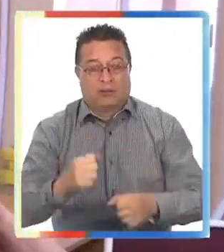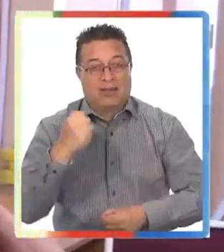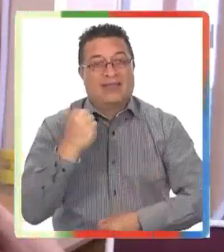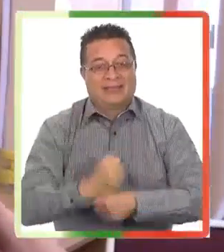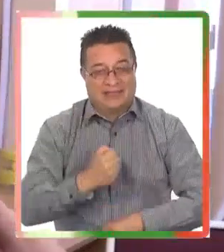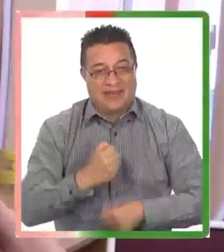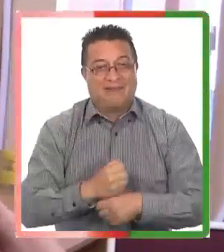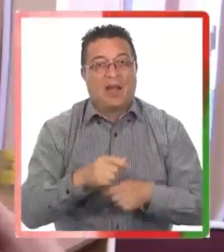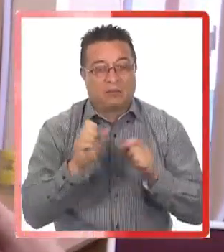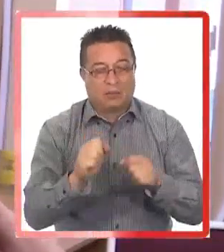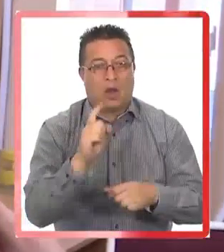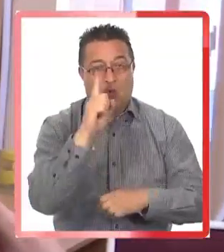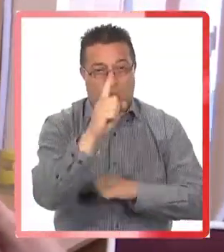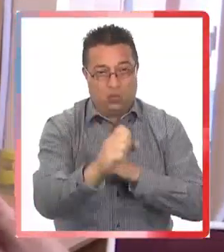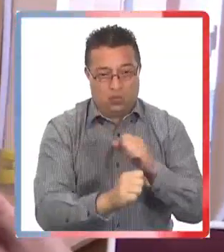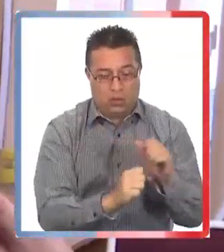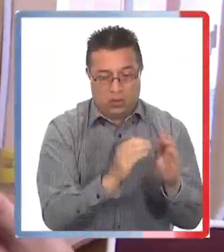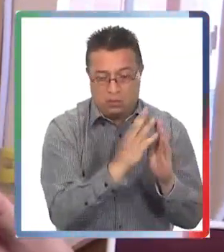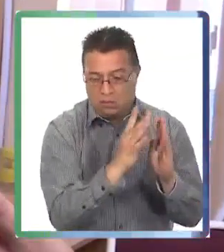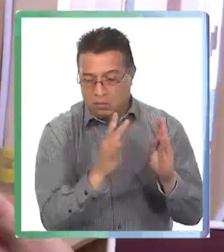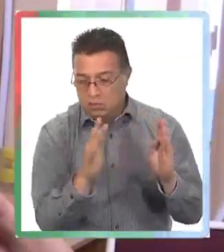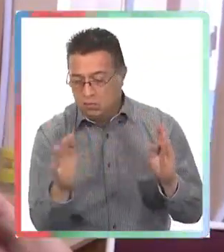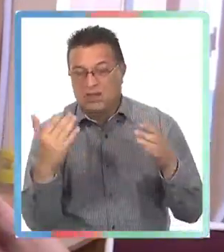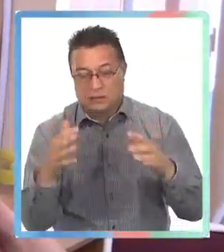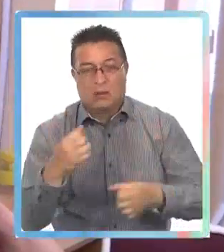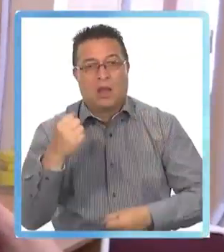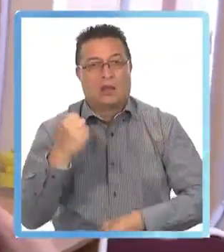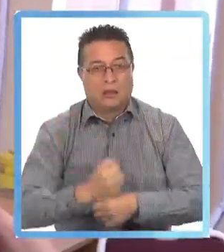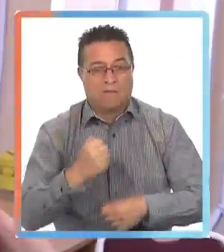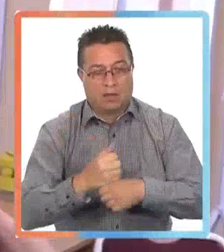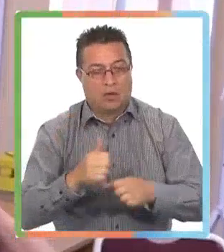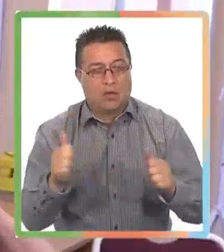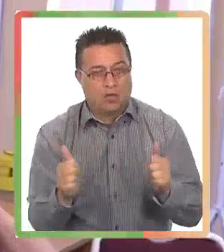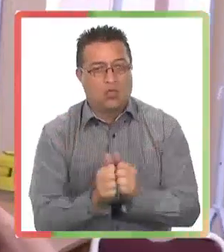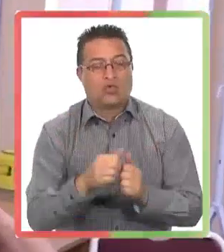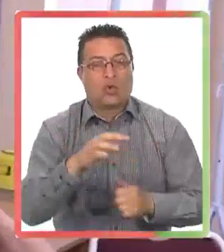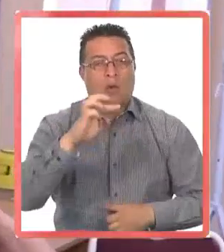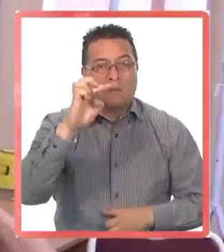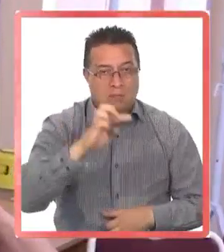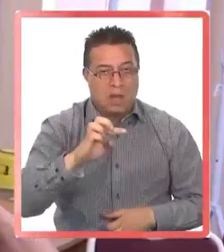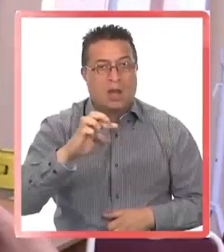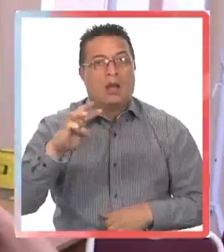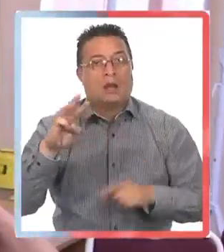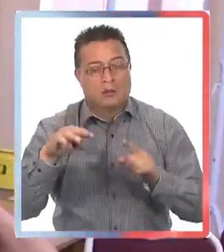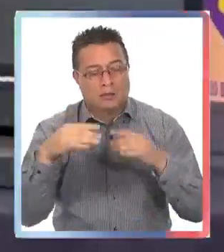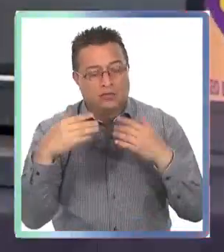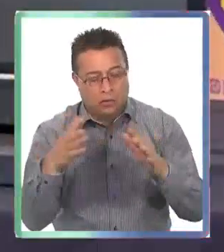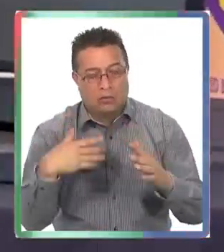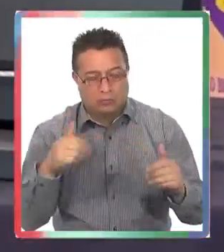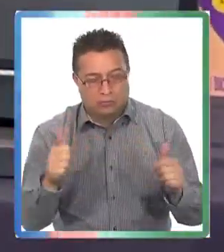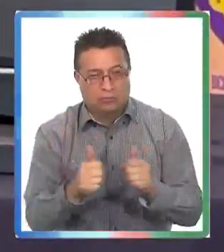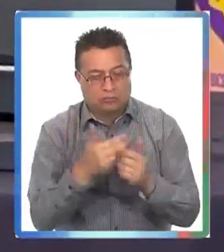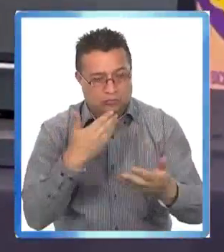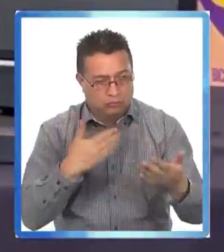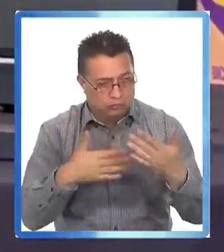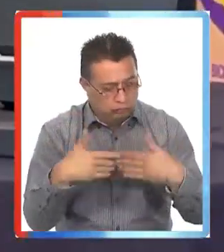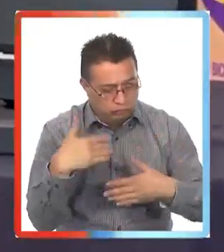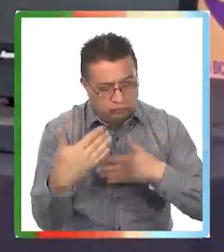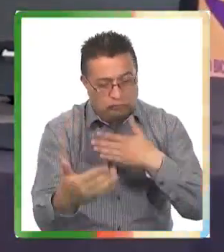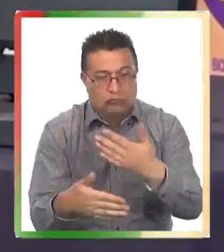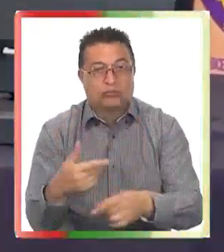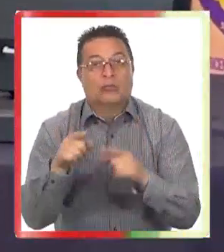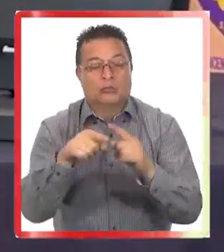y fue así como durante un año fuimos trabajando codo a codo con los papás hasta que ellos lograron salir adelante